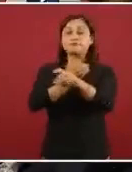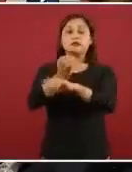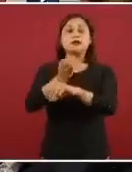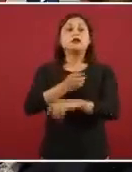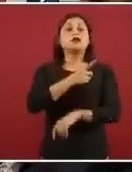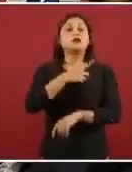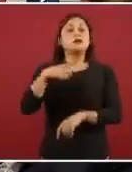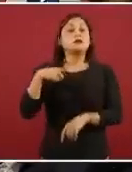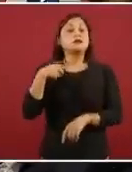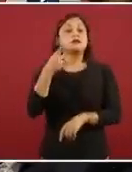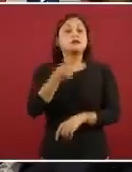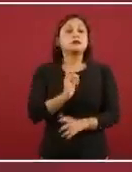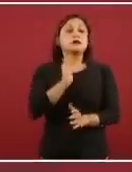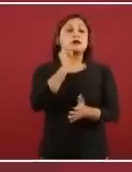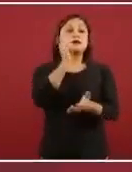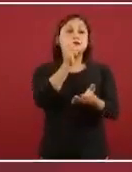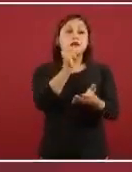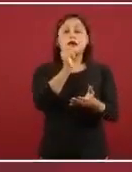Prácticamente no había